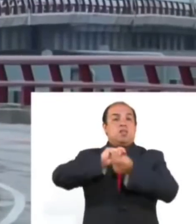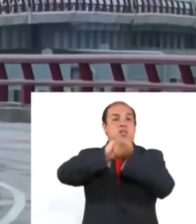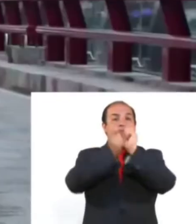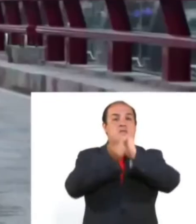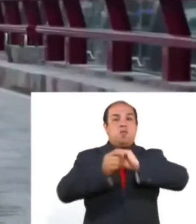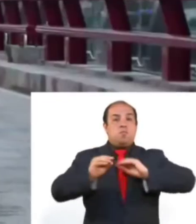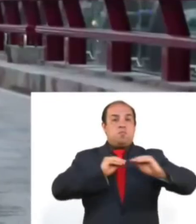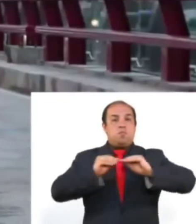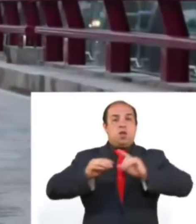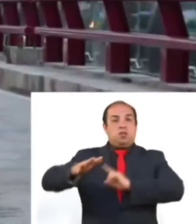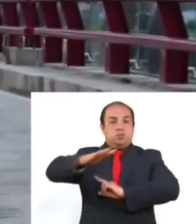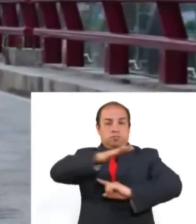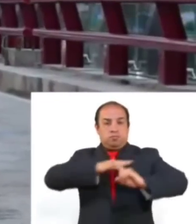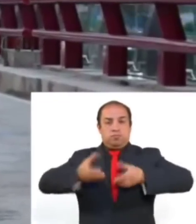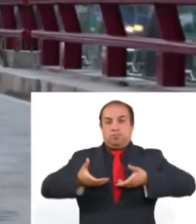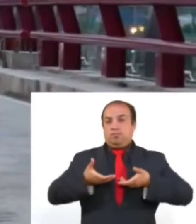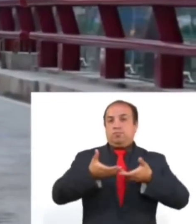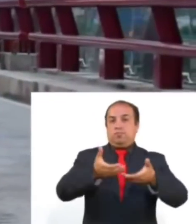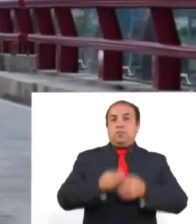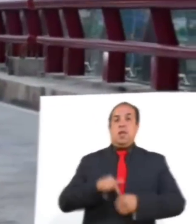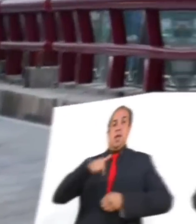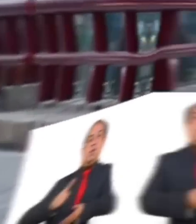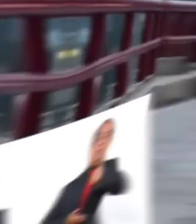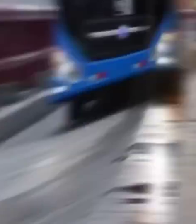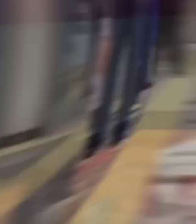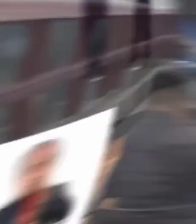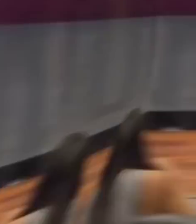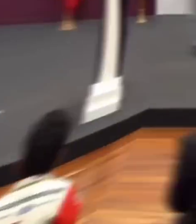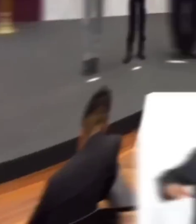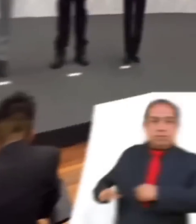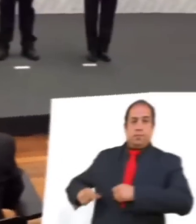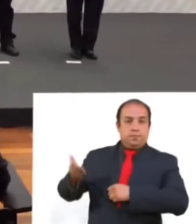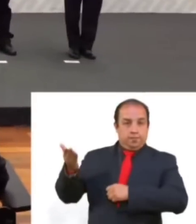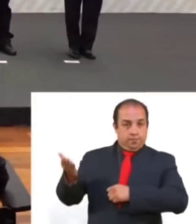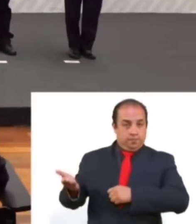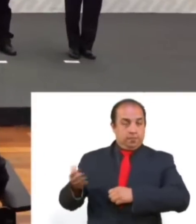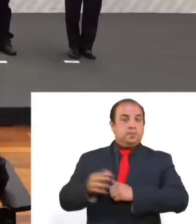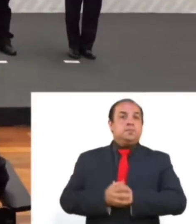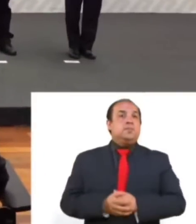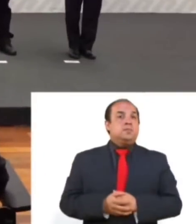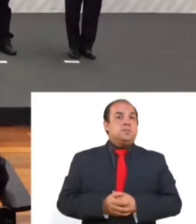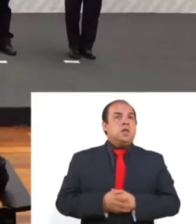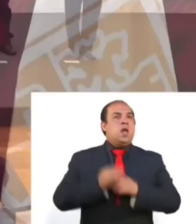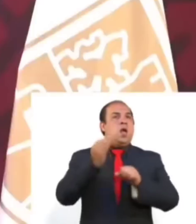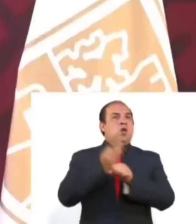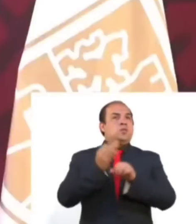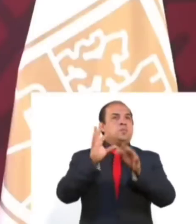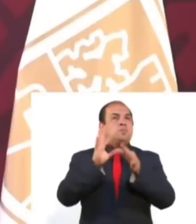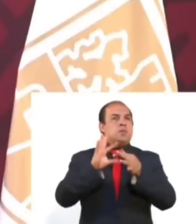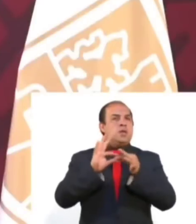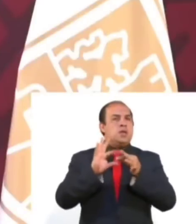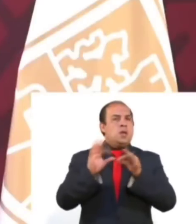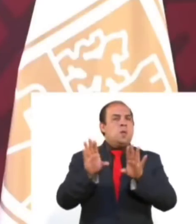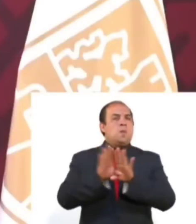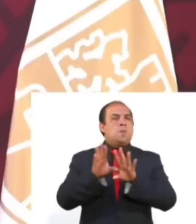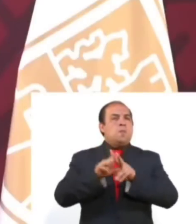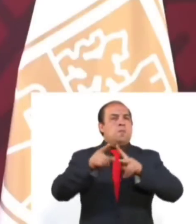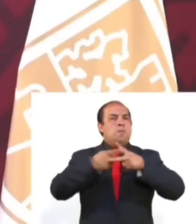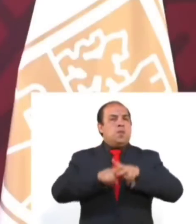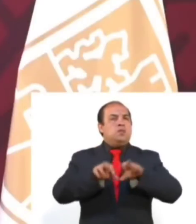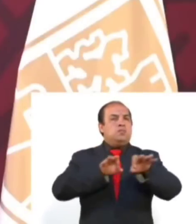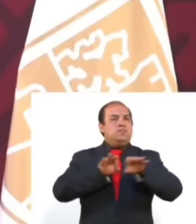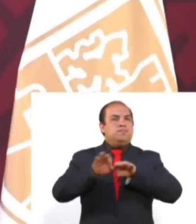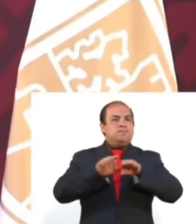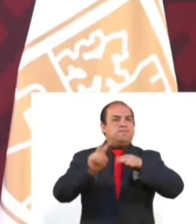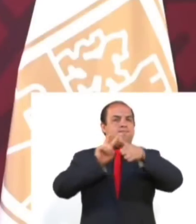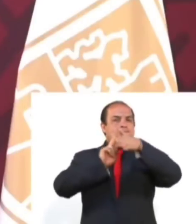entorno urbano en una ciudad innovadora y de derechos les voy a contar un poco Cómo ha sido el inicio de operaciones del trolebús elevado